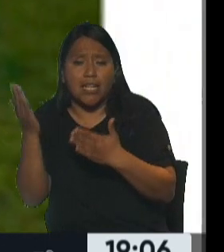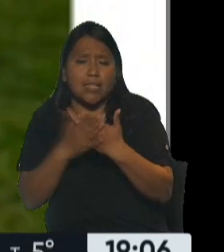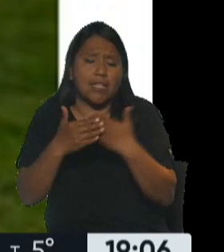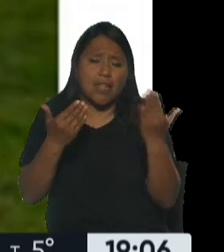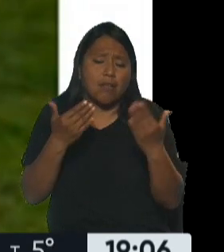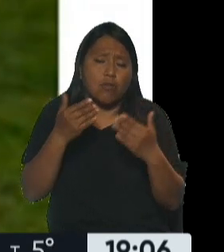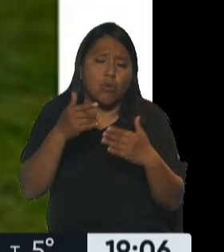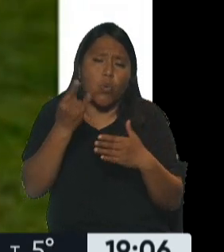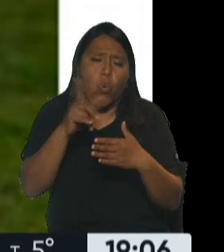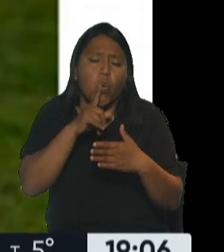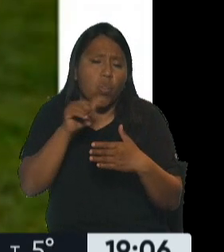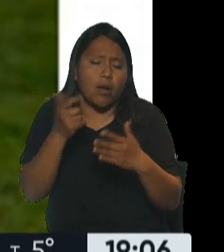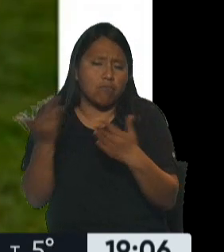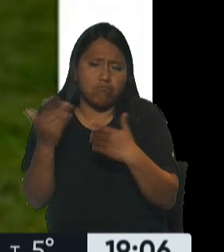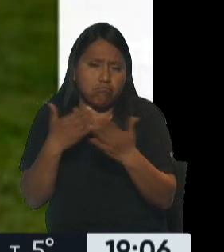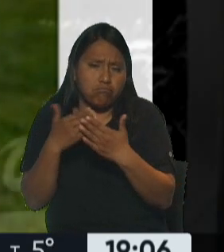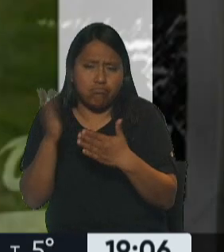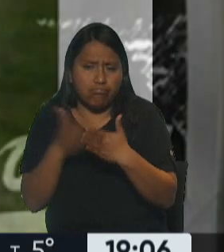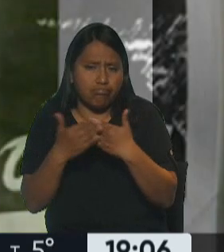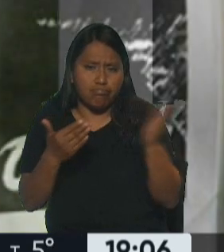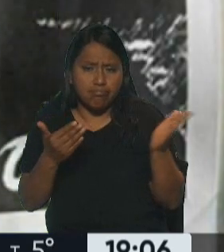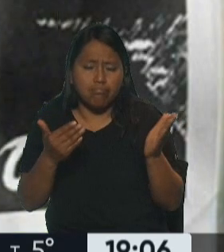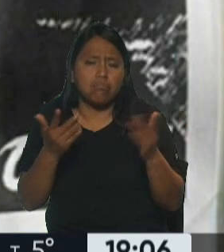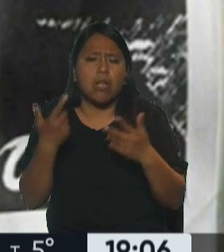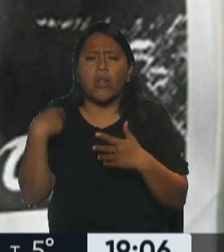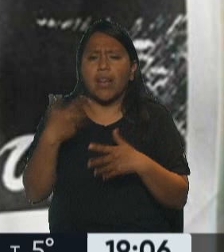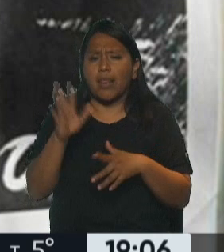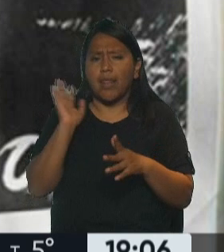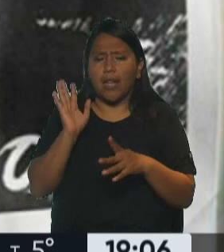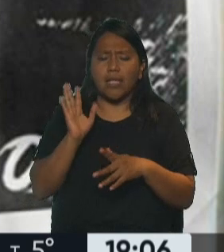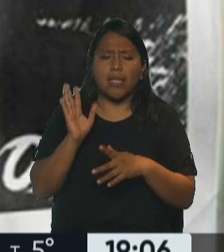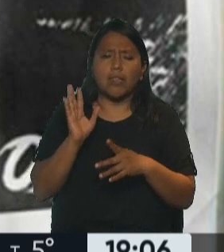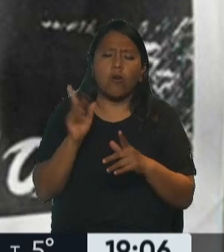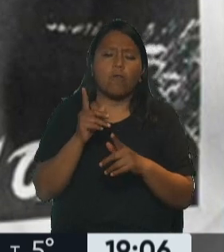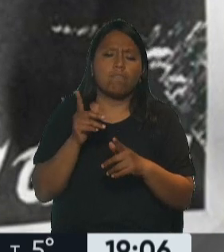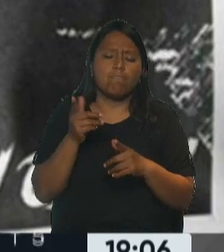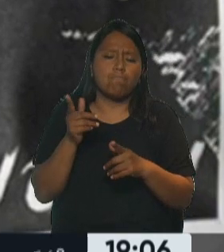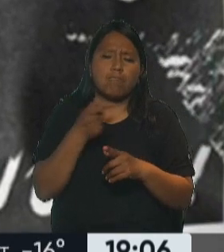derecha, pero generalmente en aquellos que no se sientan a discutir.